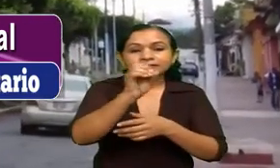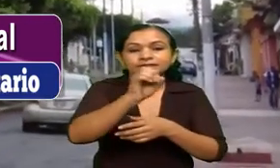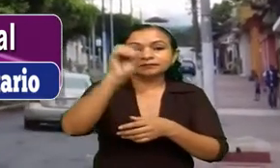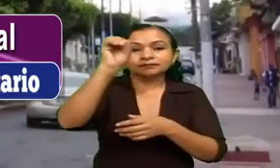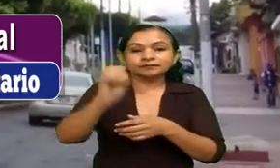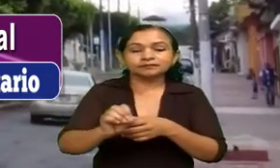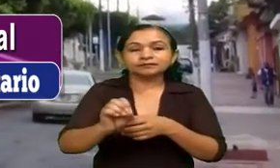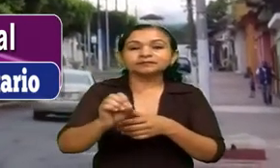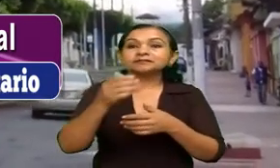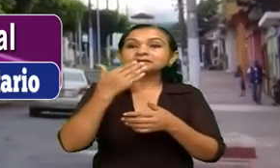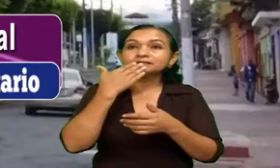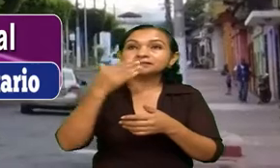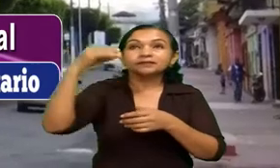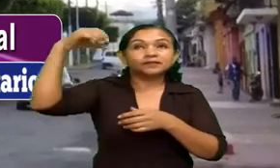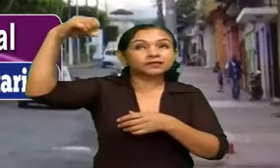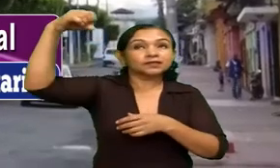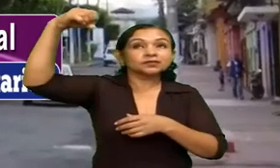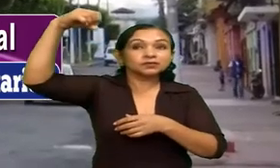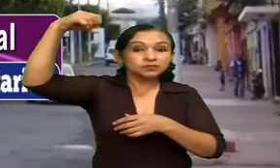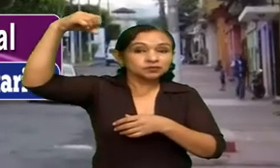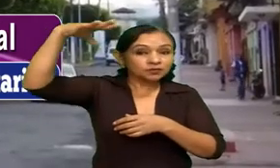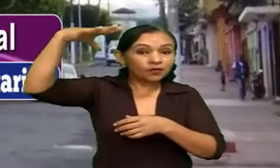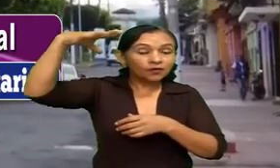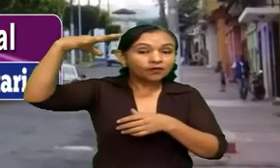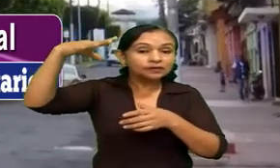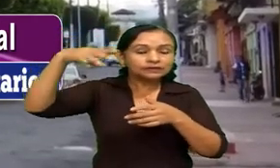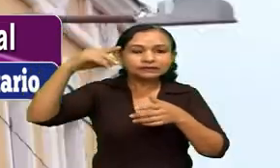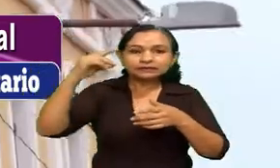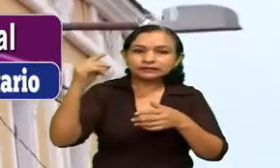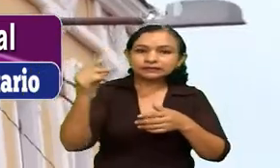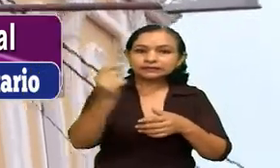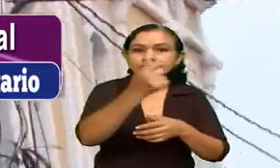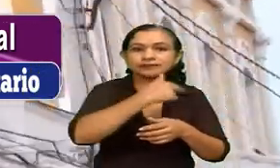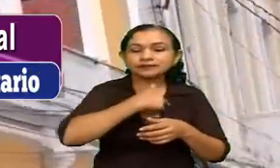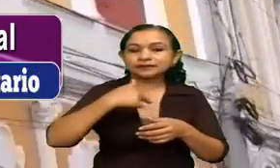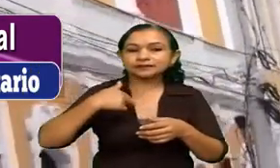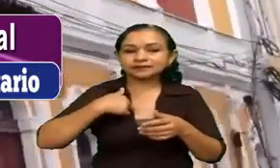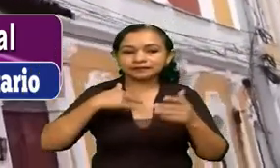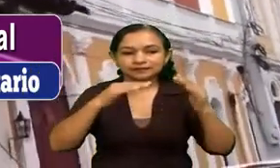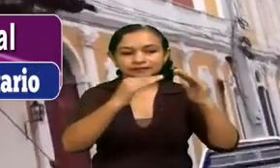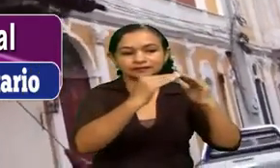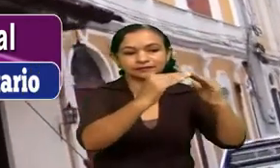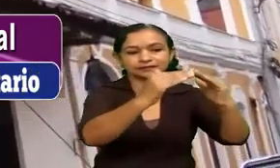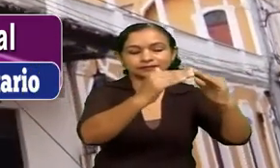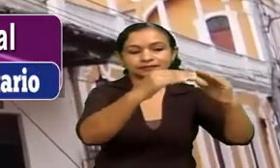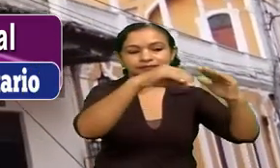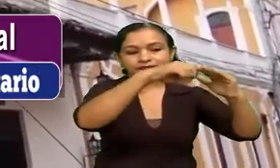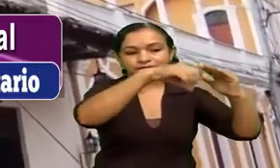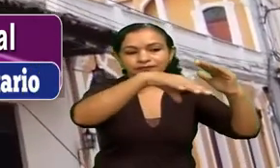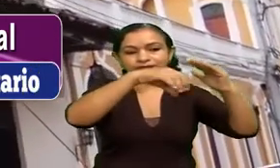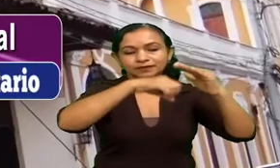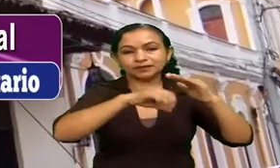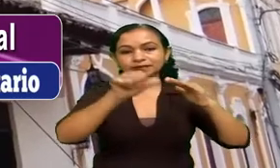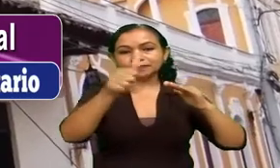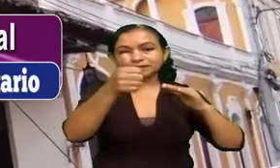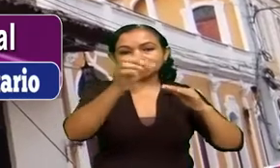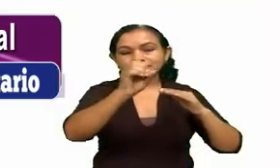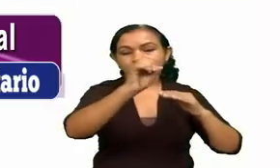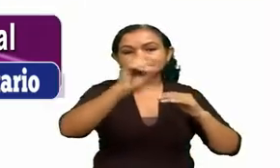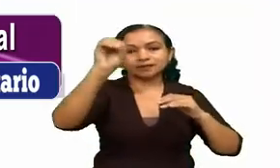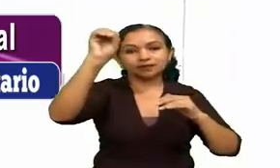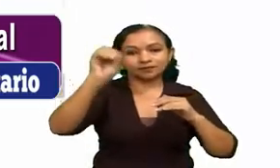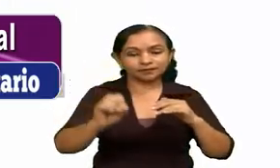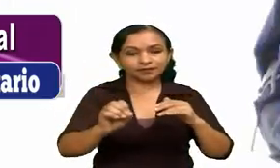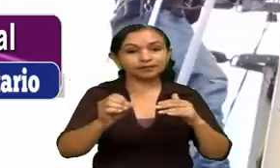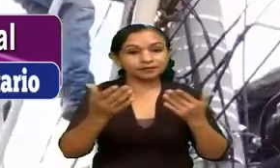de fuentes renovables. O sea, en segundos pasaron a consumir el 60% de energía